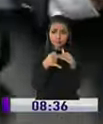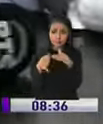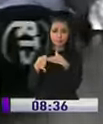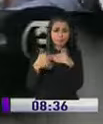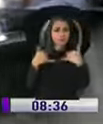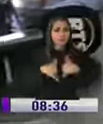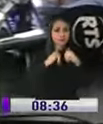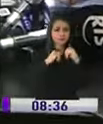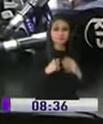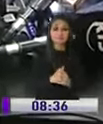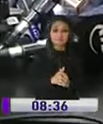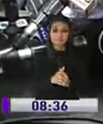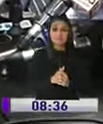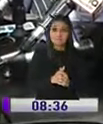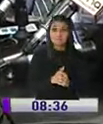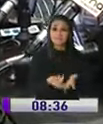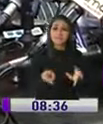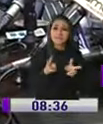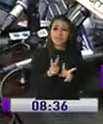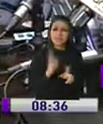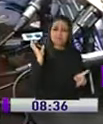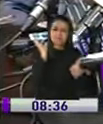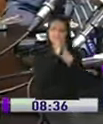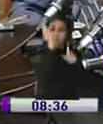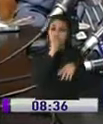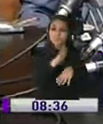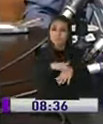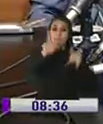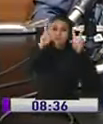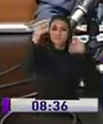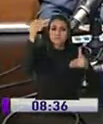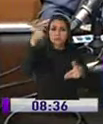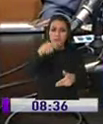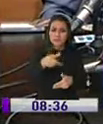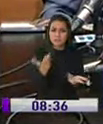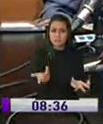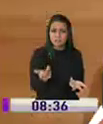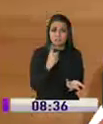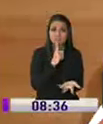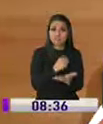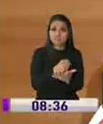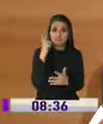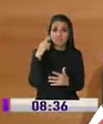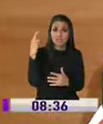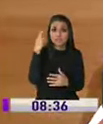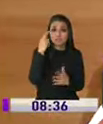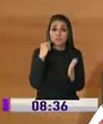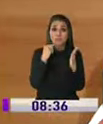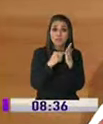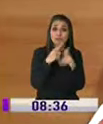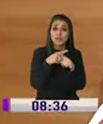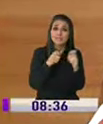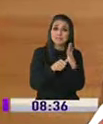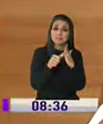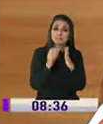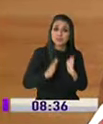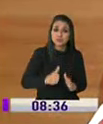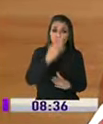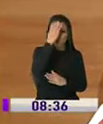las críticas por una supuesta politización del caso, no hubo negación. Dice Augusto Espinosa que se quiere politizar el